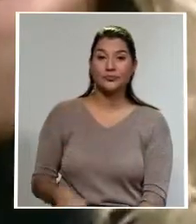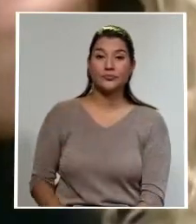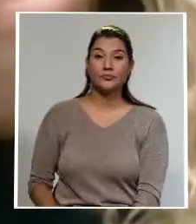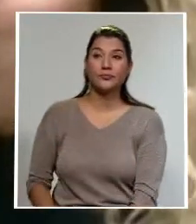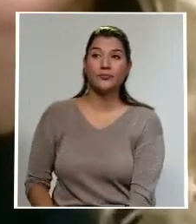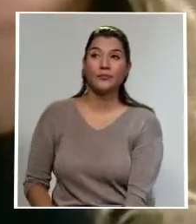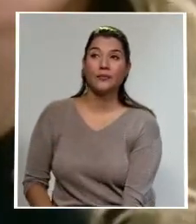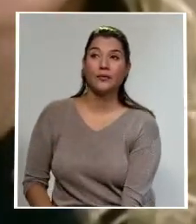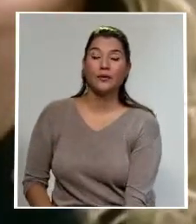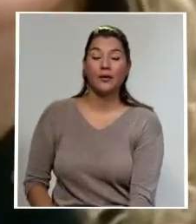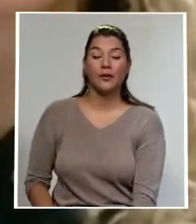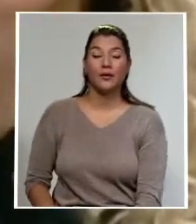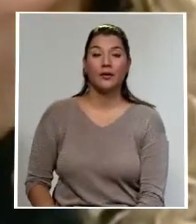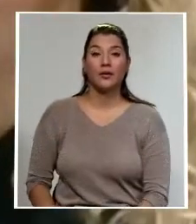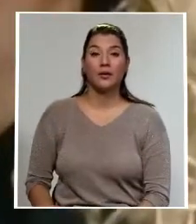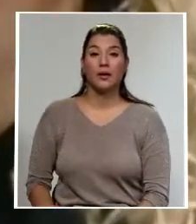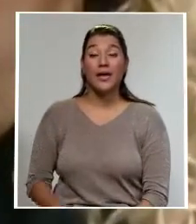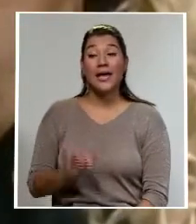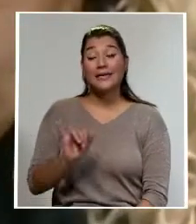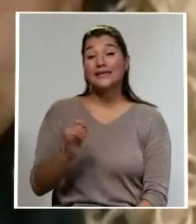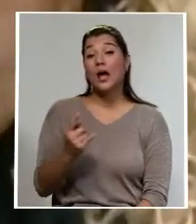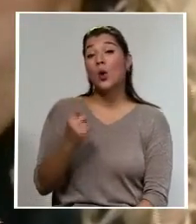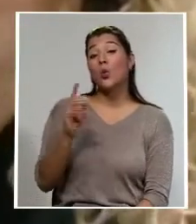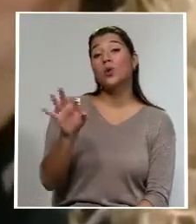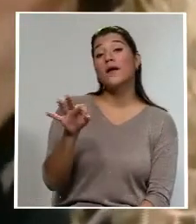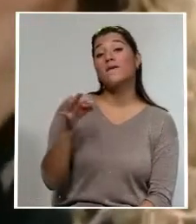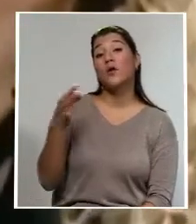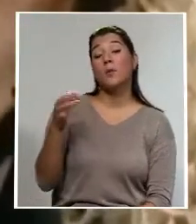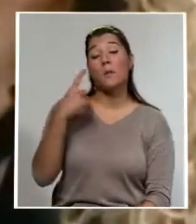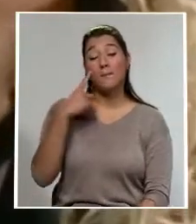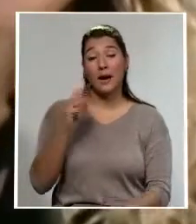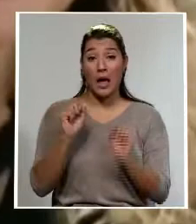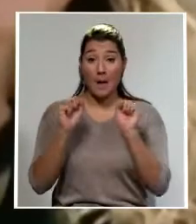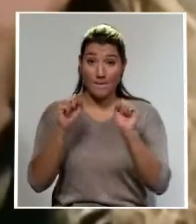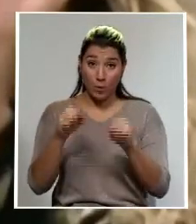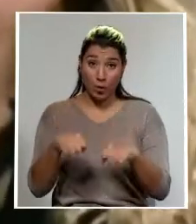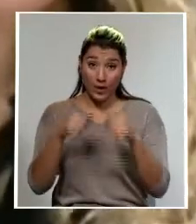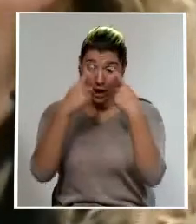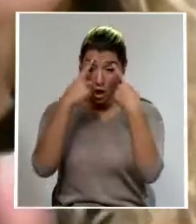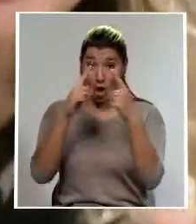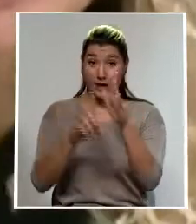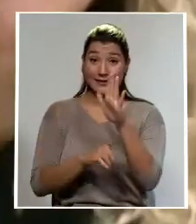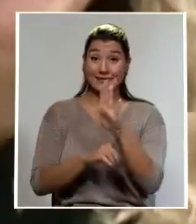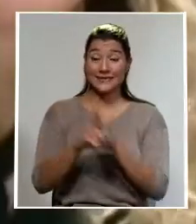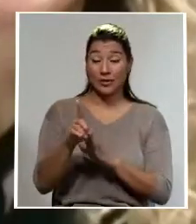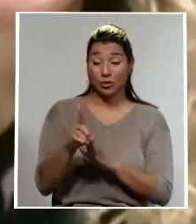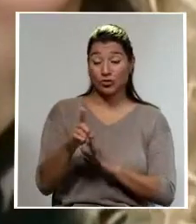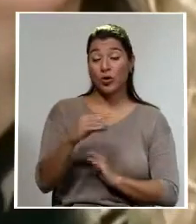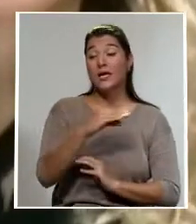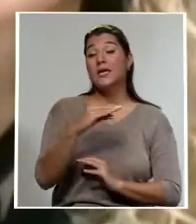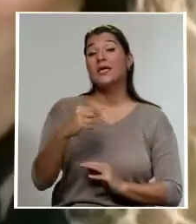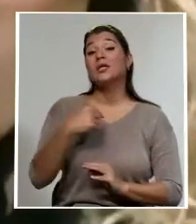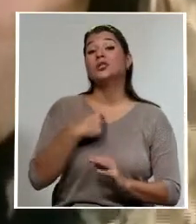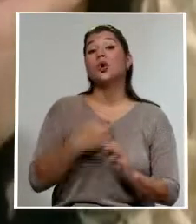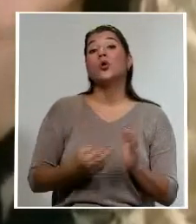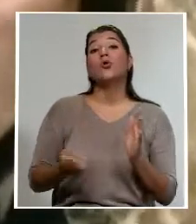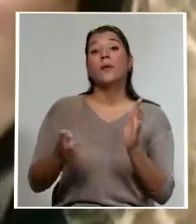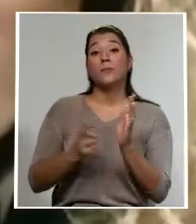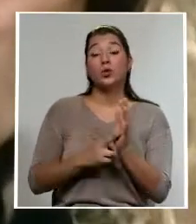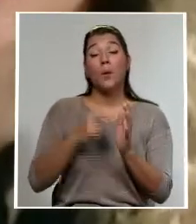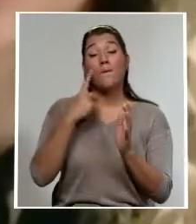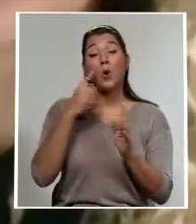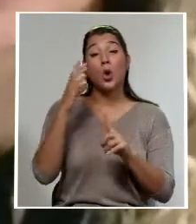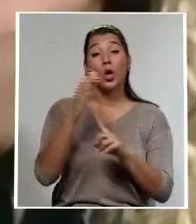atravesamos, es una forma de poder generar desarrollo. Y vuelvo a lo que siempre he repetido, por cada